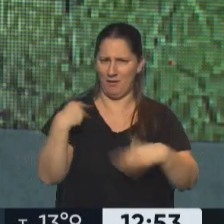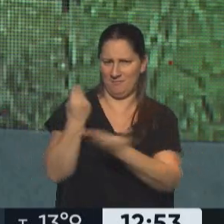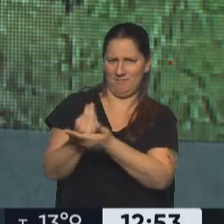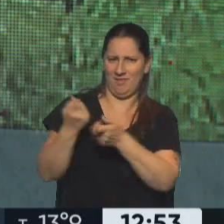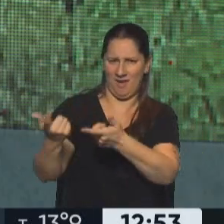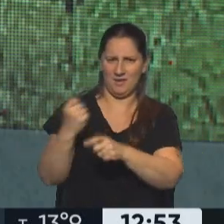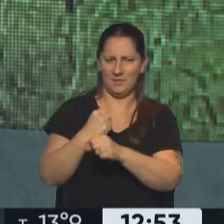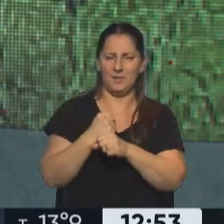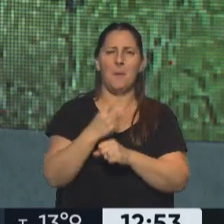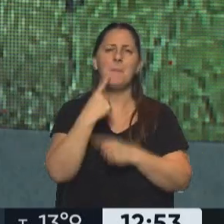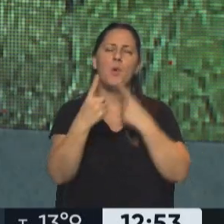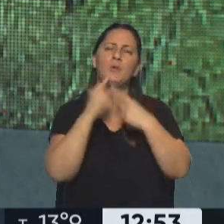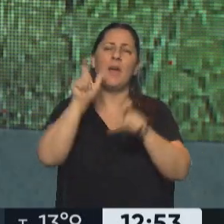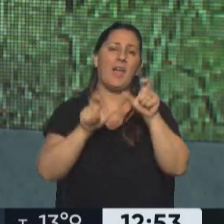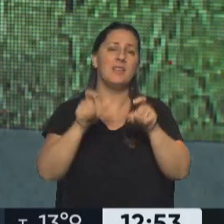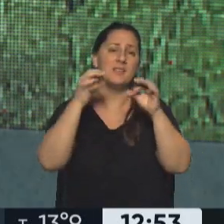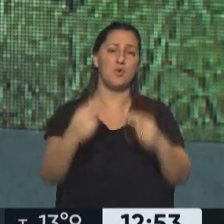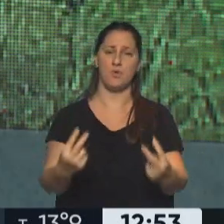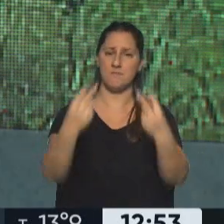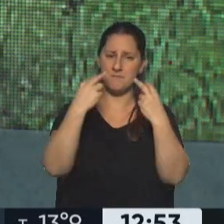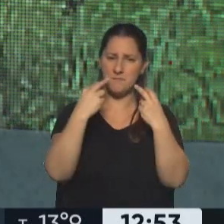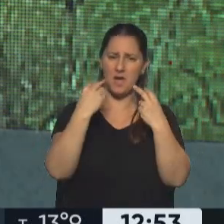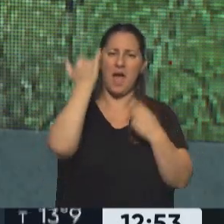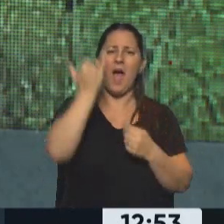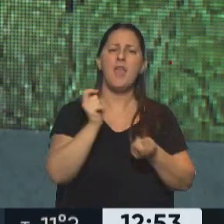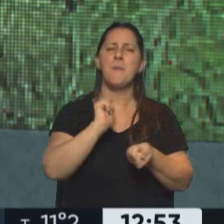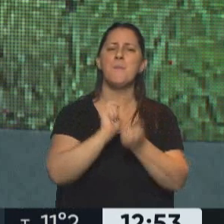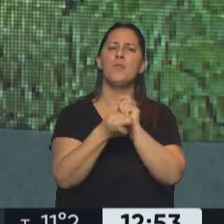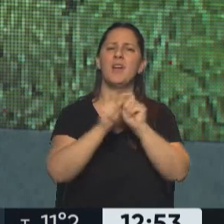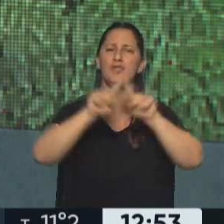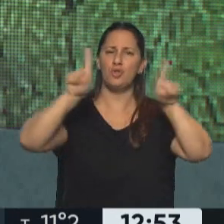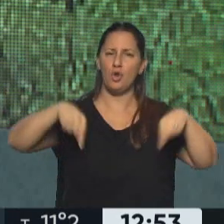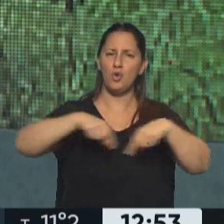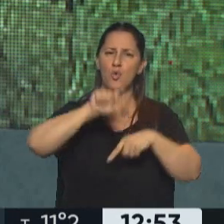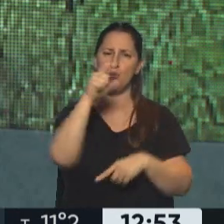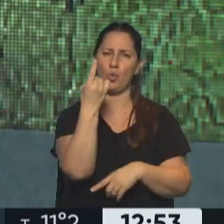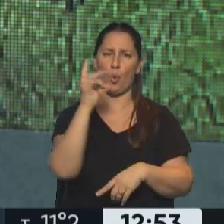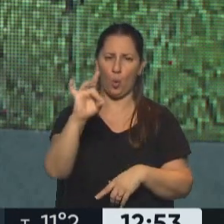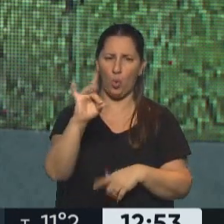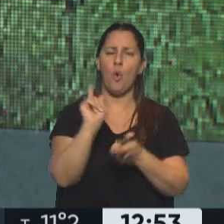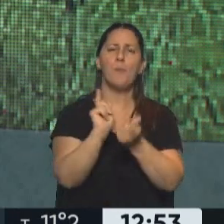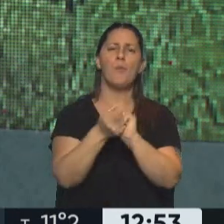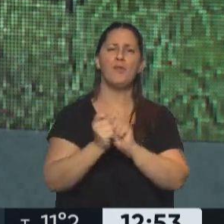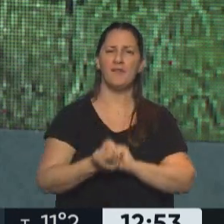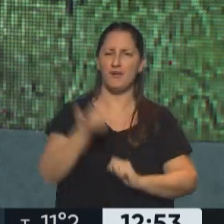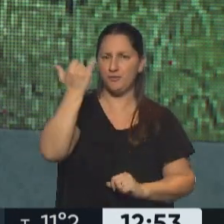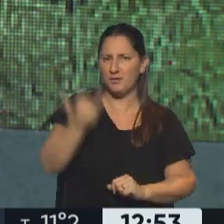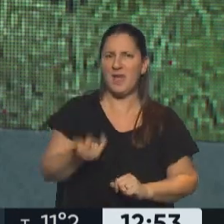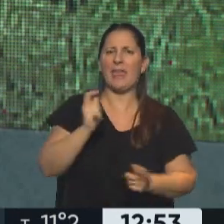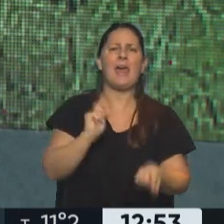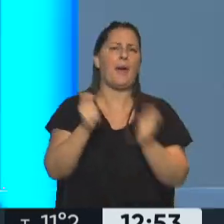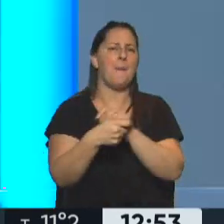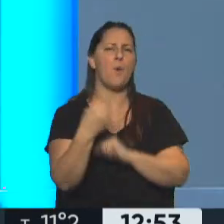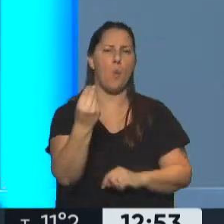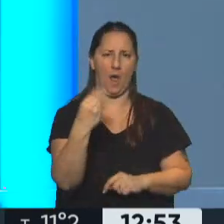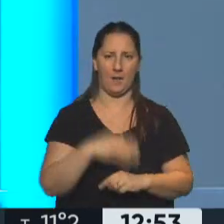porque seguramente en casa nos están viendo y dirán, ¿hay modificaciones al certificado único de discapacidad? ¿Cuáles son esas modificaciones? ¿Cuáles son esos cambios?